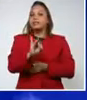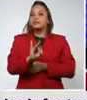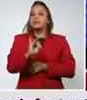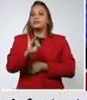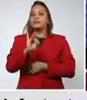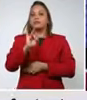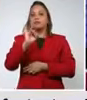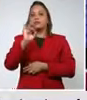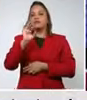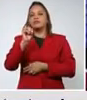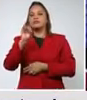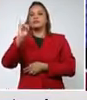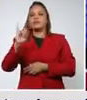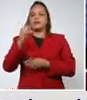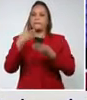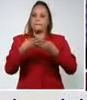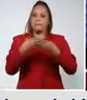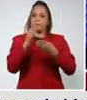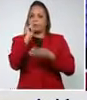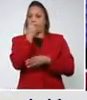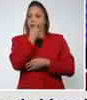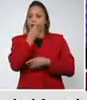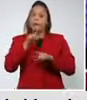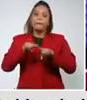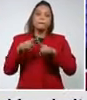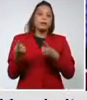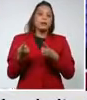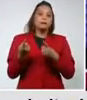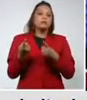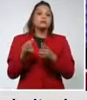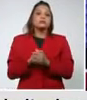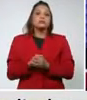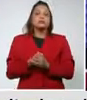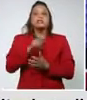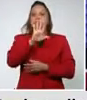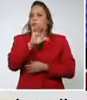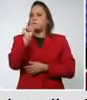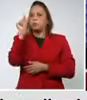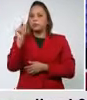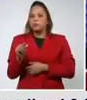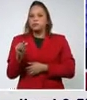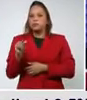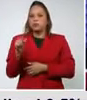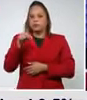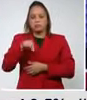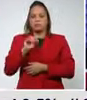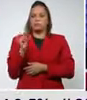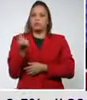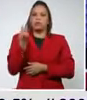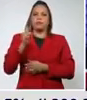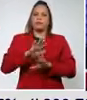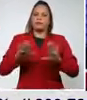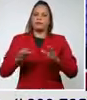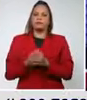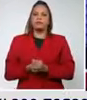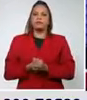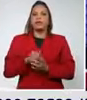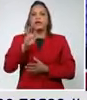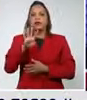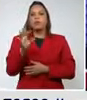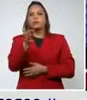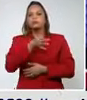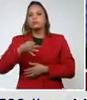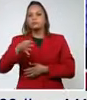706 muestras. Sin embargo, se identifican 5 casos autóctonos en 4 de sus 11